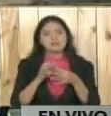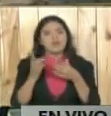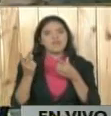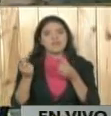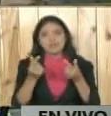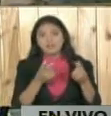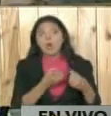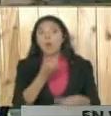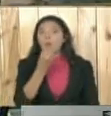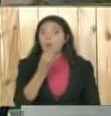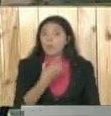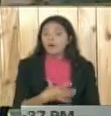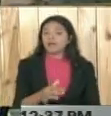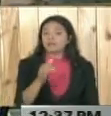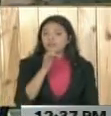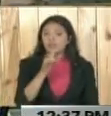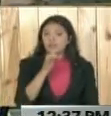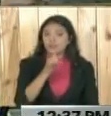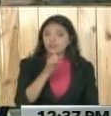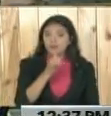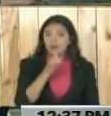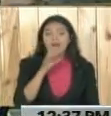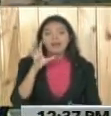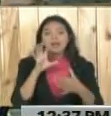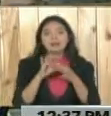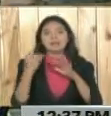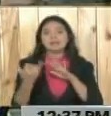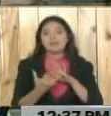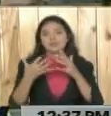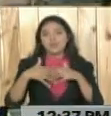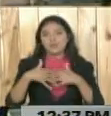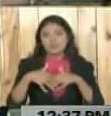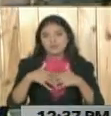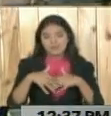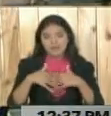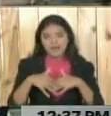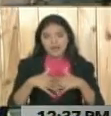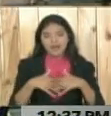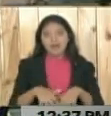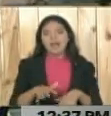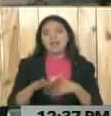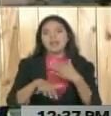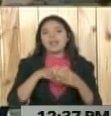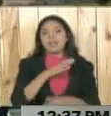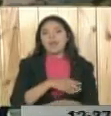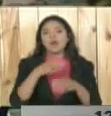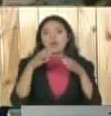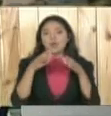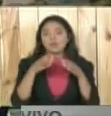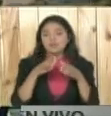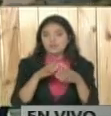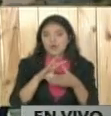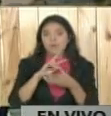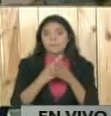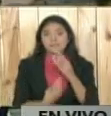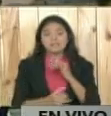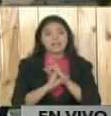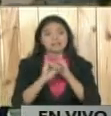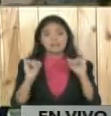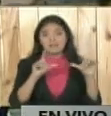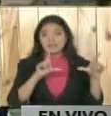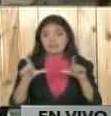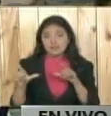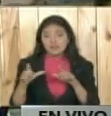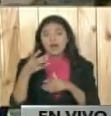Muy buenas noticias trae la alianza industrial, ¿no? La comisión mixta se va a realizar